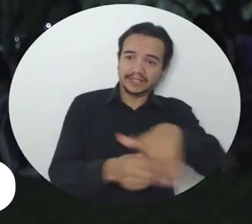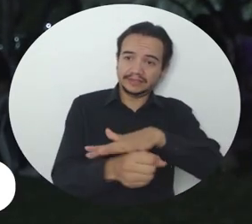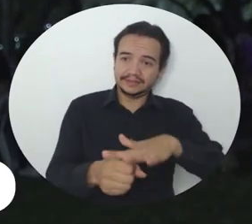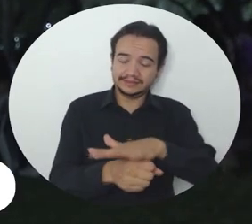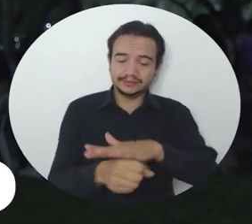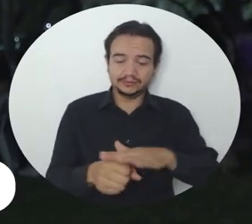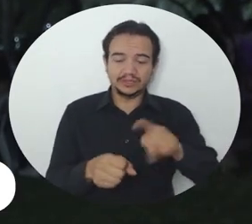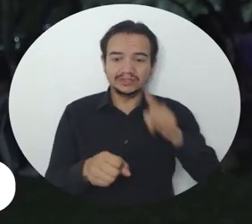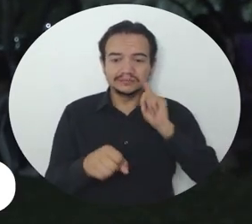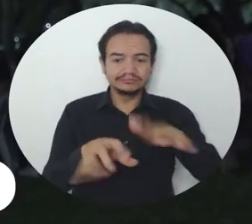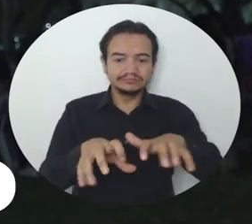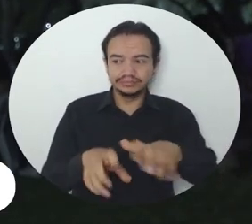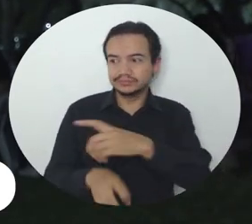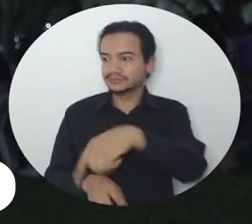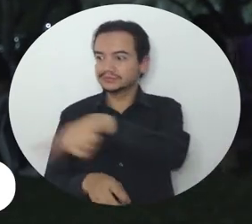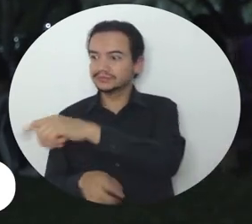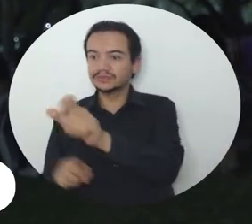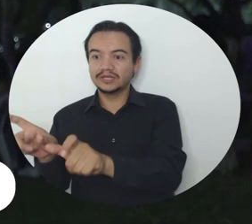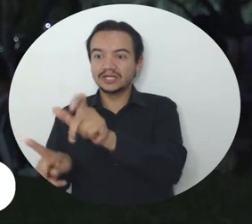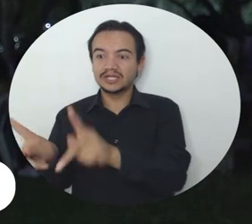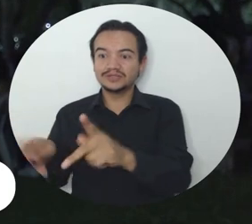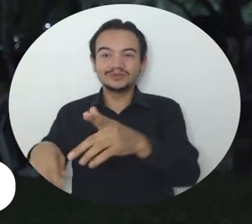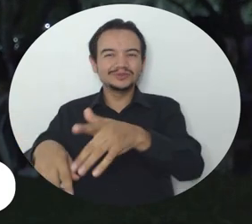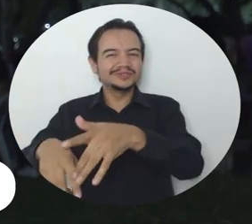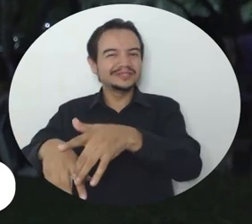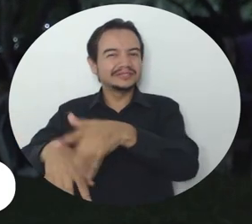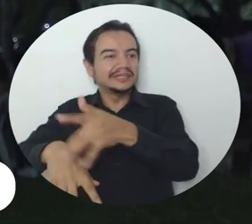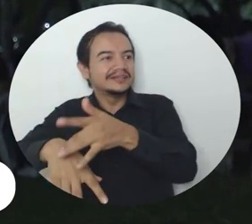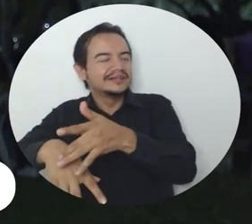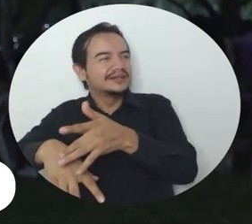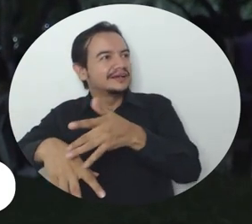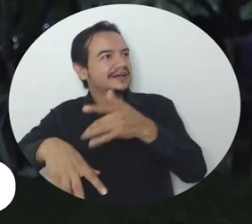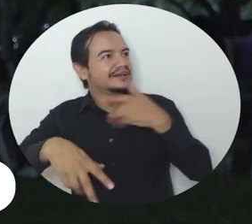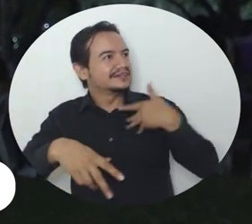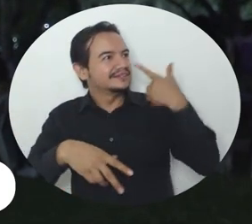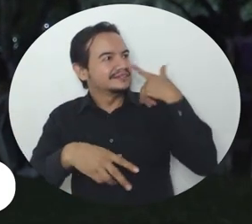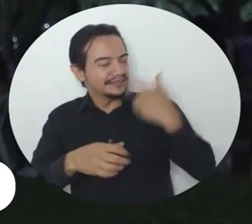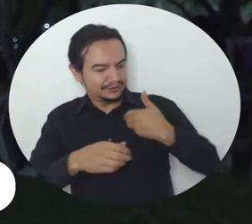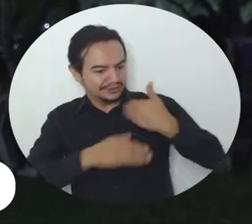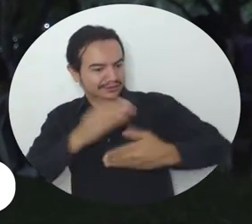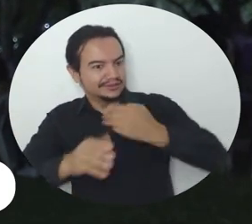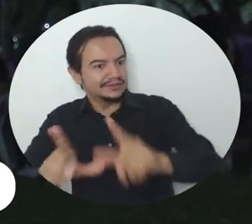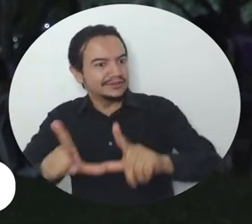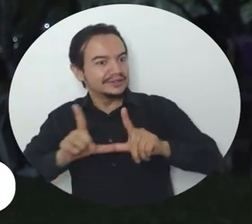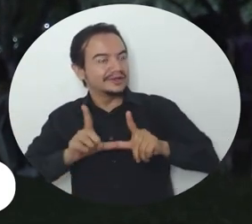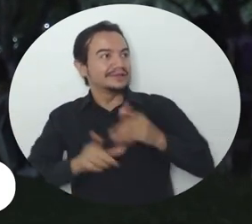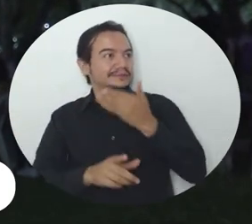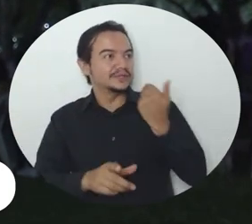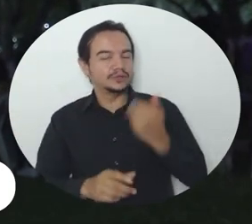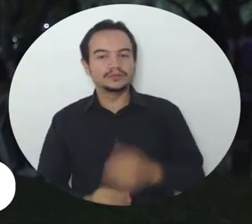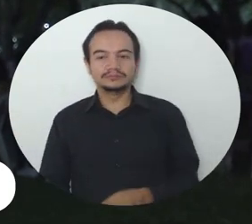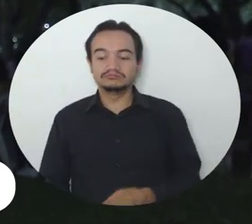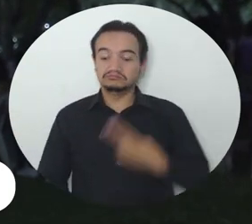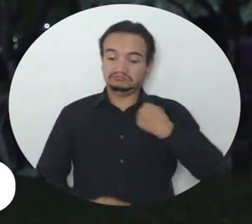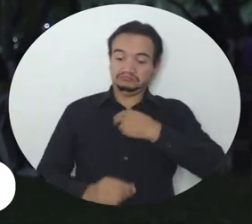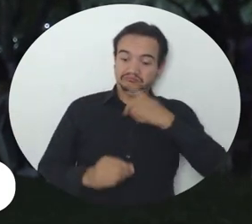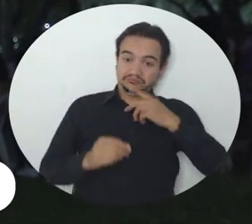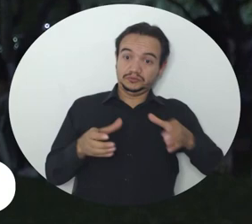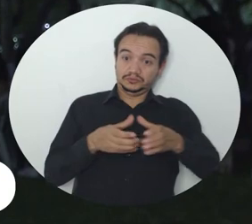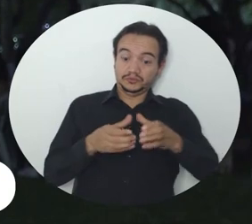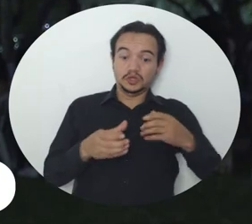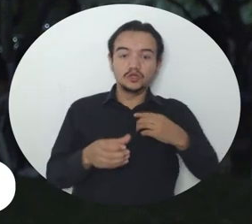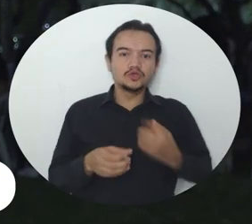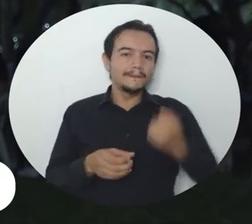ayudan a que los estudiantes se motiven a seguir adelante y culminar el proceso educativo de la mejor manera para nosotros como